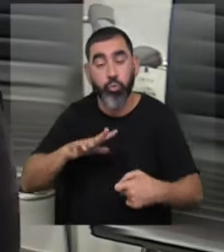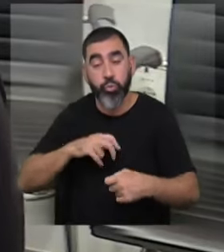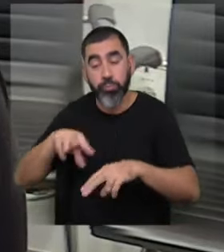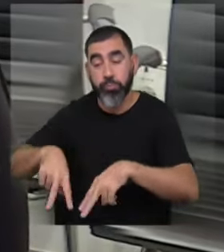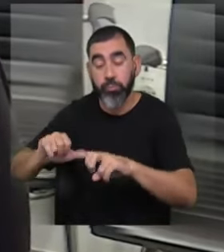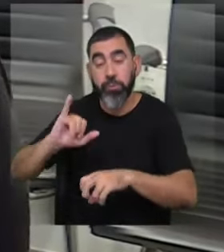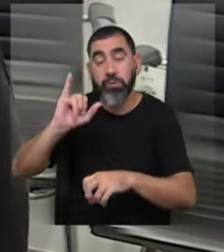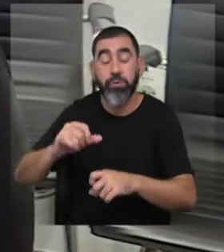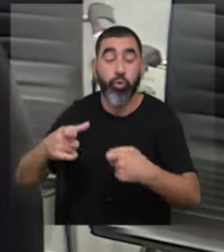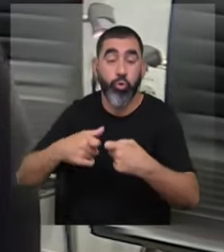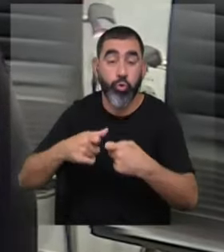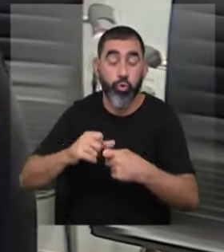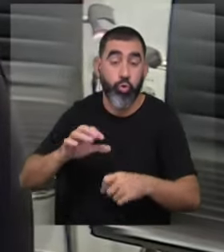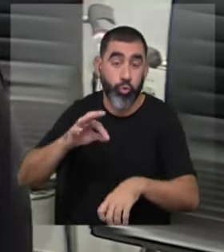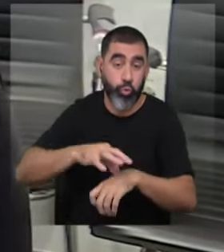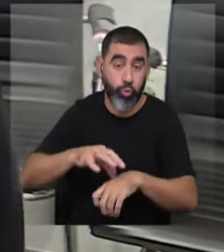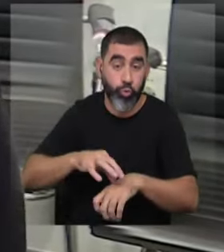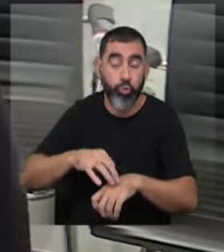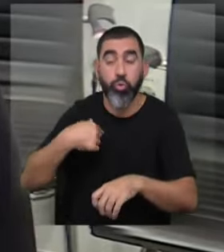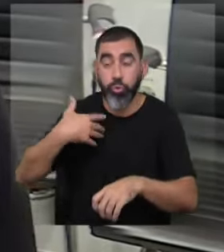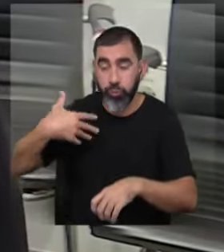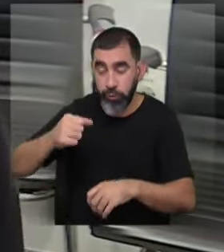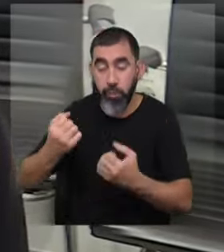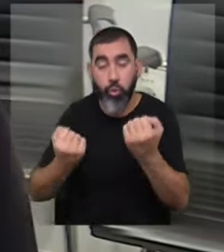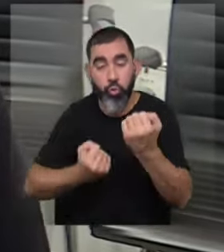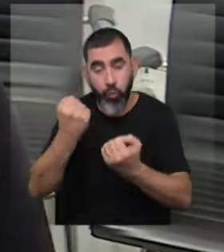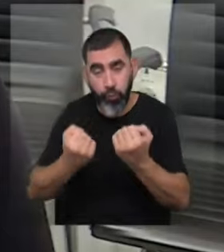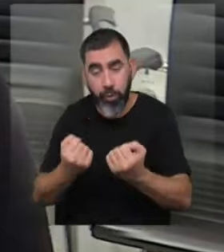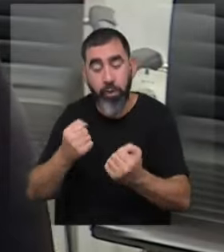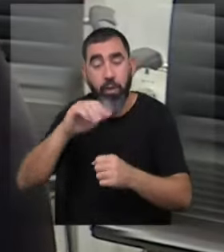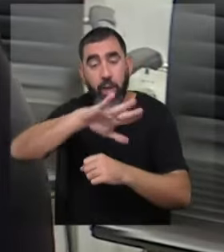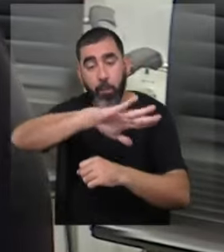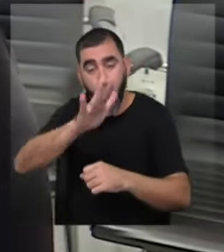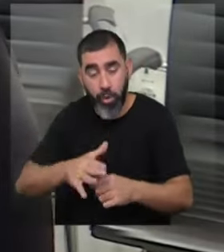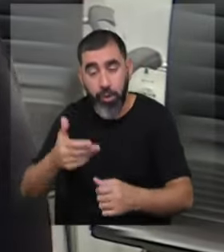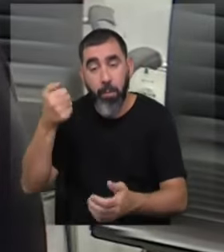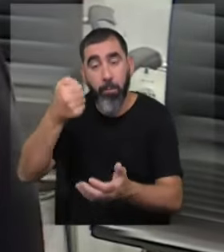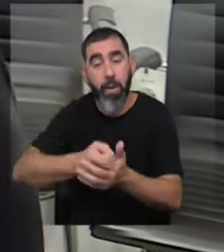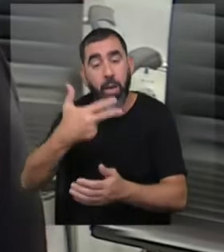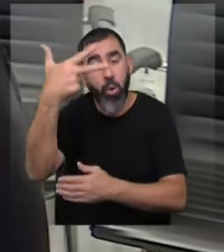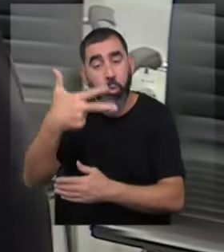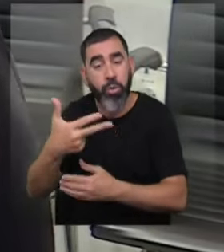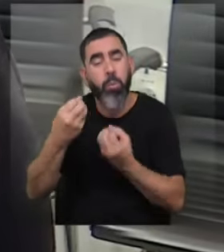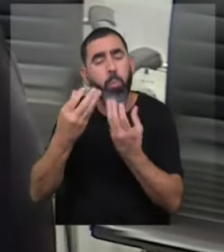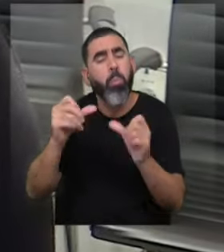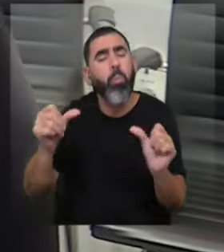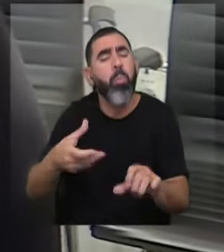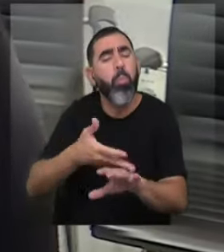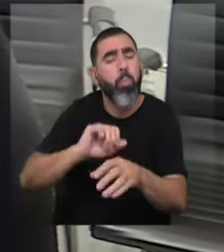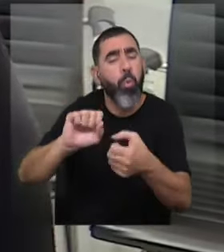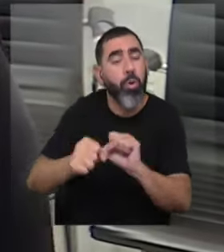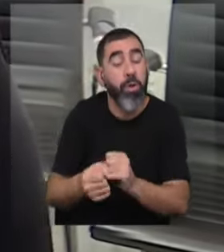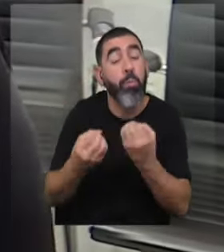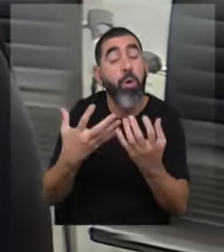tienen cobertura mutual. UNASPU pone locomoción, chofer, paga hotel de médicos. ¿Por qué se hace este esfuerzo? Porque para